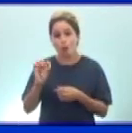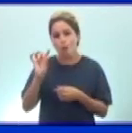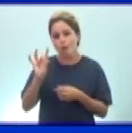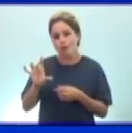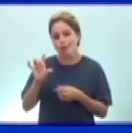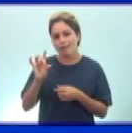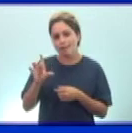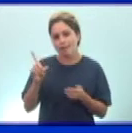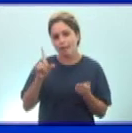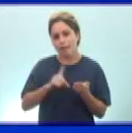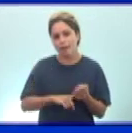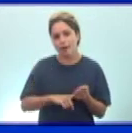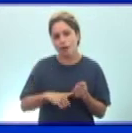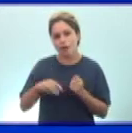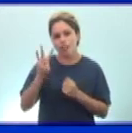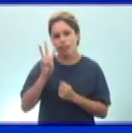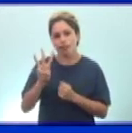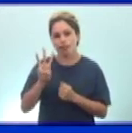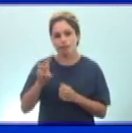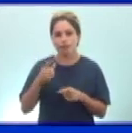3. Inciso B